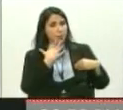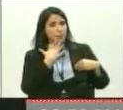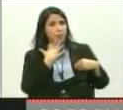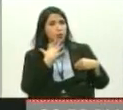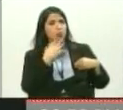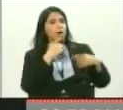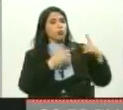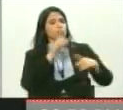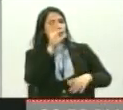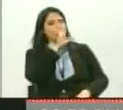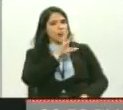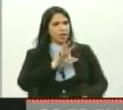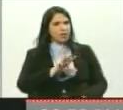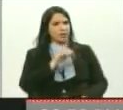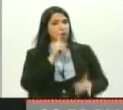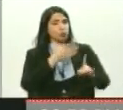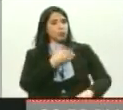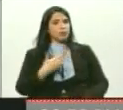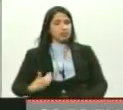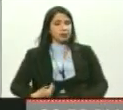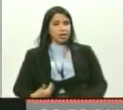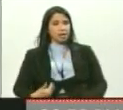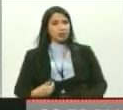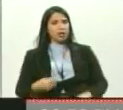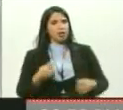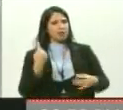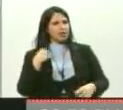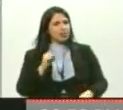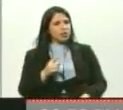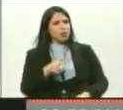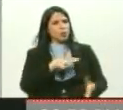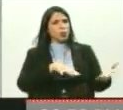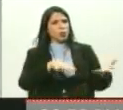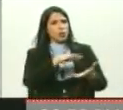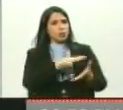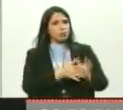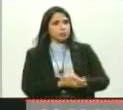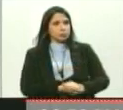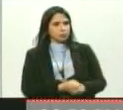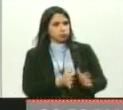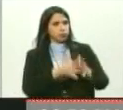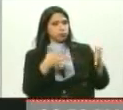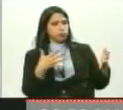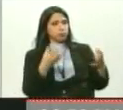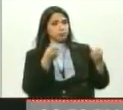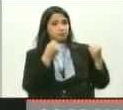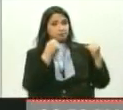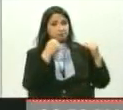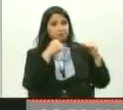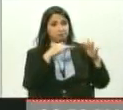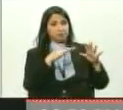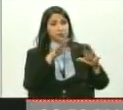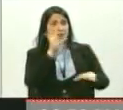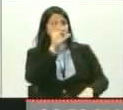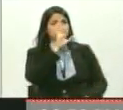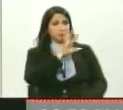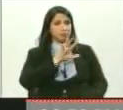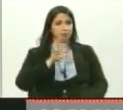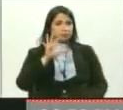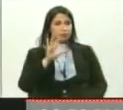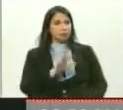algunos países por algunos presidentes, ha tenido como consecuencia, bueno, una gran cantidad de nacionales de esos